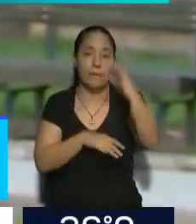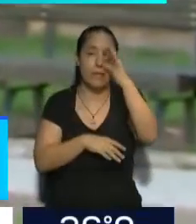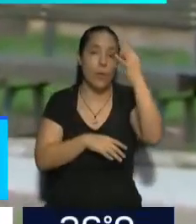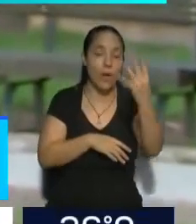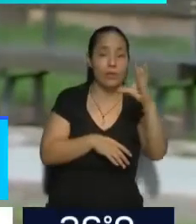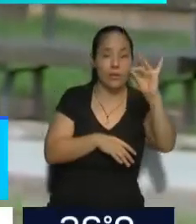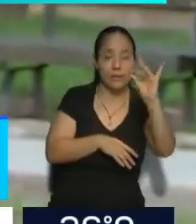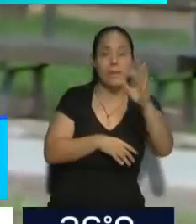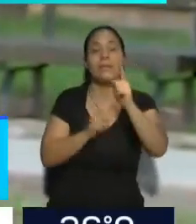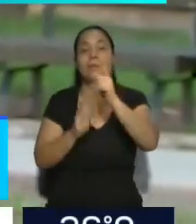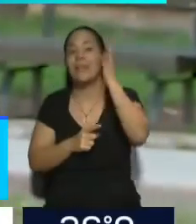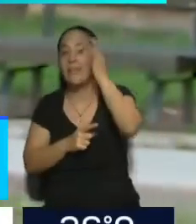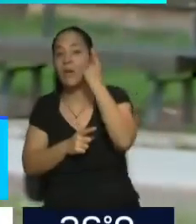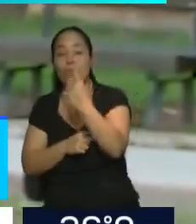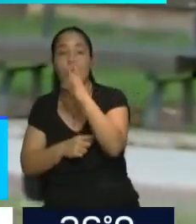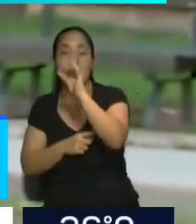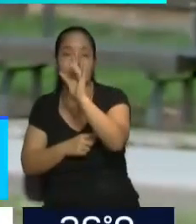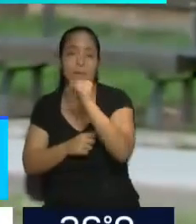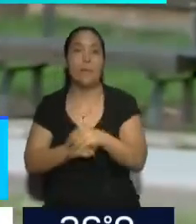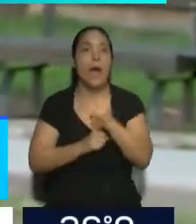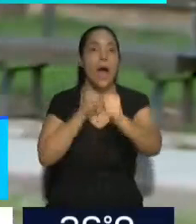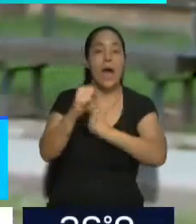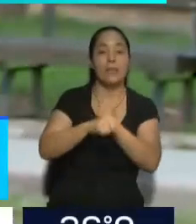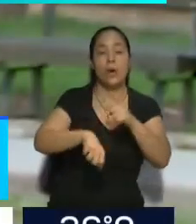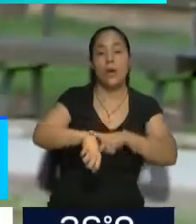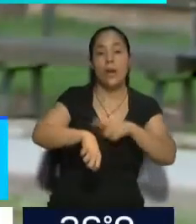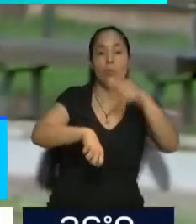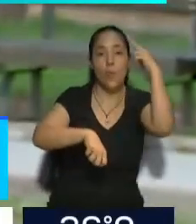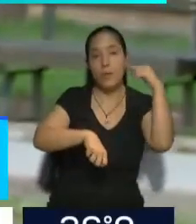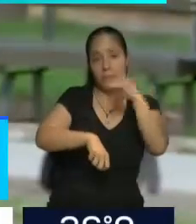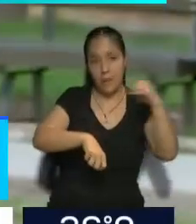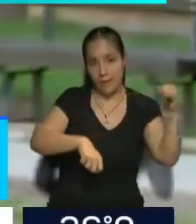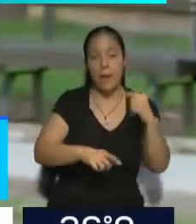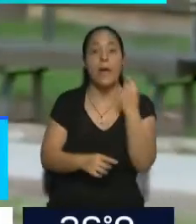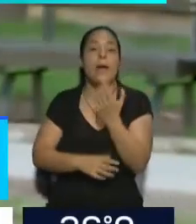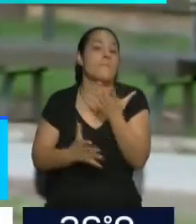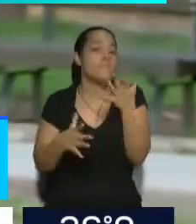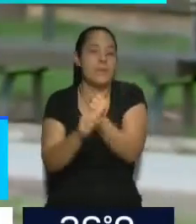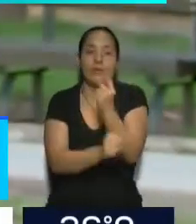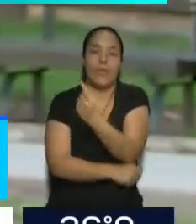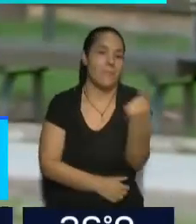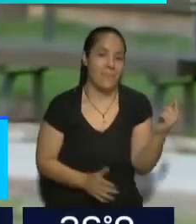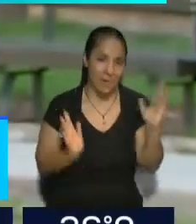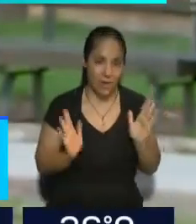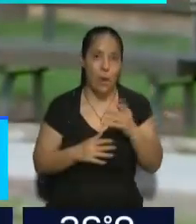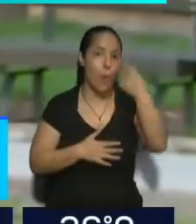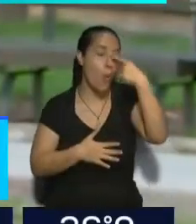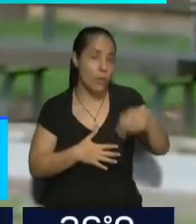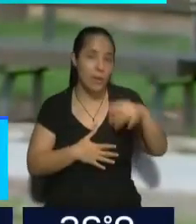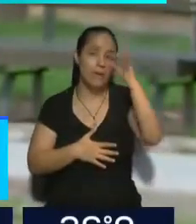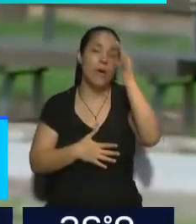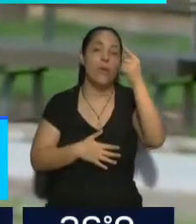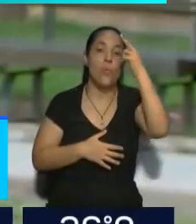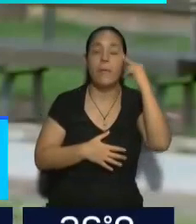diciembre y el 31 de diciembre se prestarán hasta las 21:30, esto dependiendo de cada uno de los recorridos, pero van a estar saliendo los últimos a las